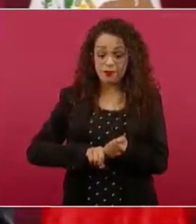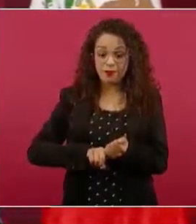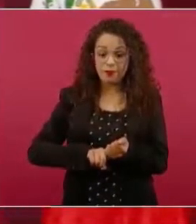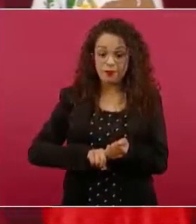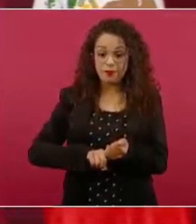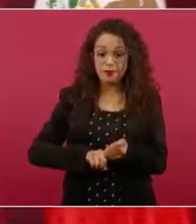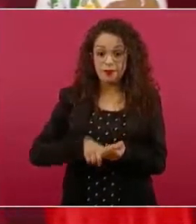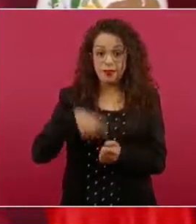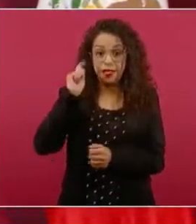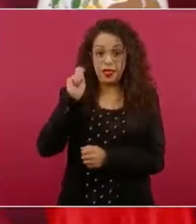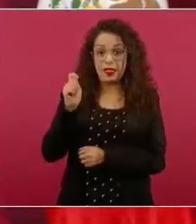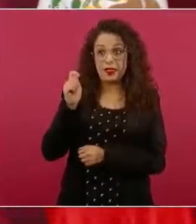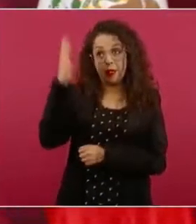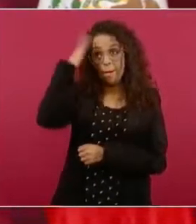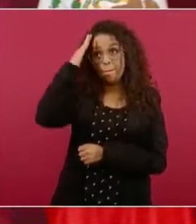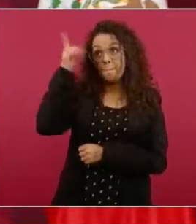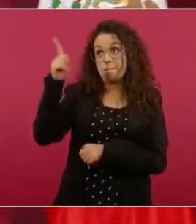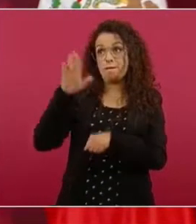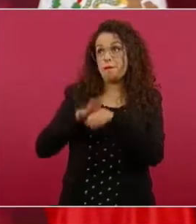las personas,